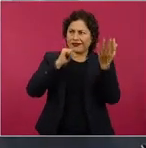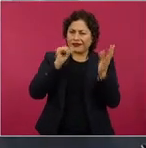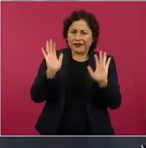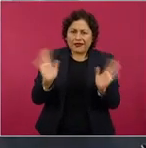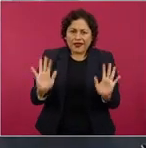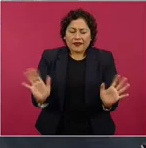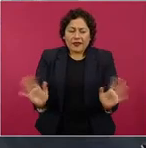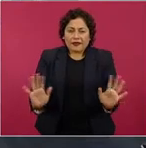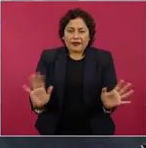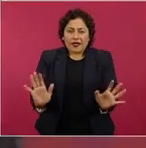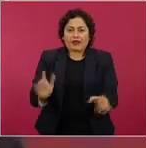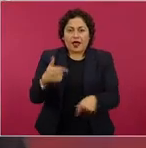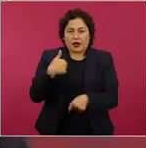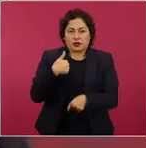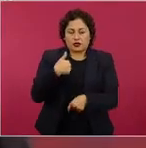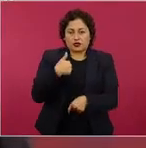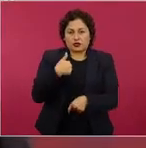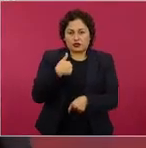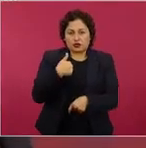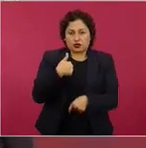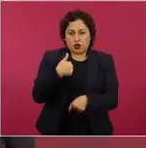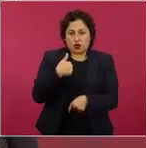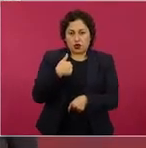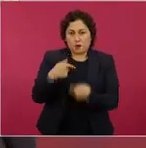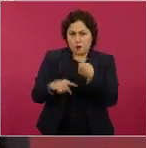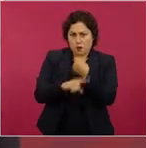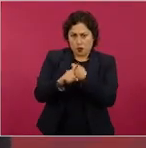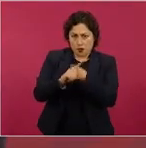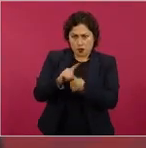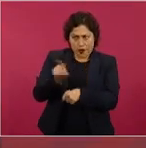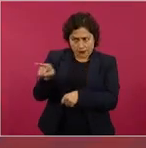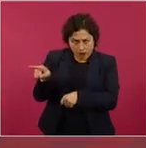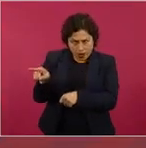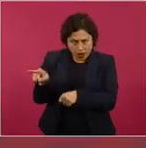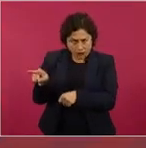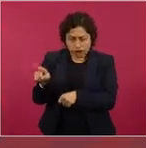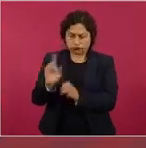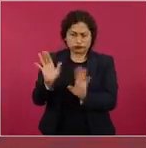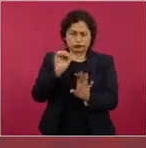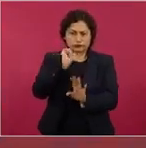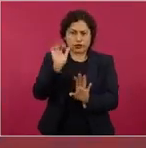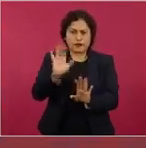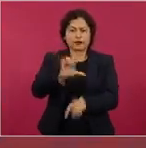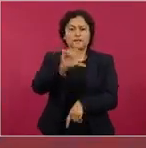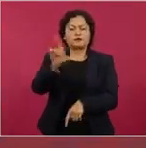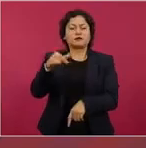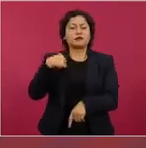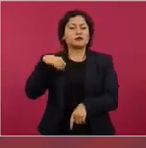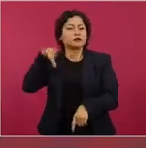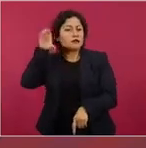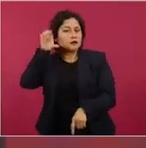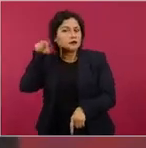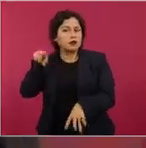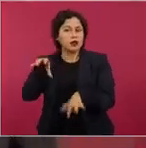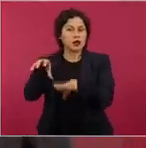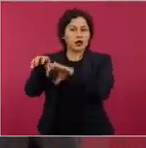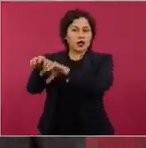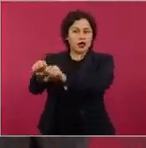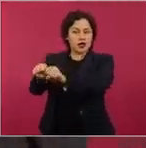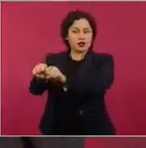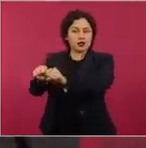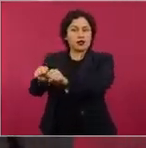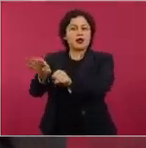tengo ningún problema con él. Lo que supe fue cuando lo detuvieron, que estaba comiendo